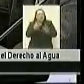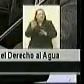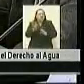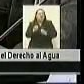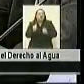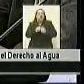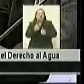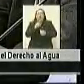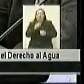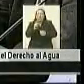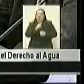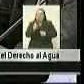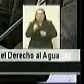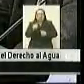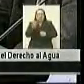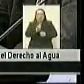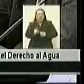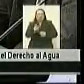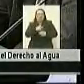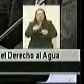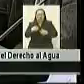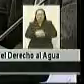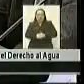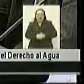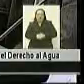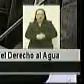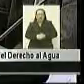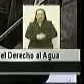74.6% cuenta con agua no apta para el consumo humano.